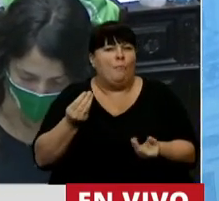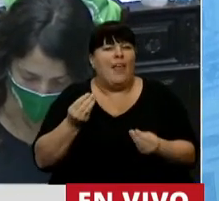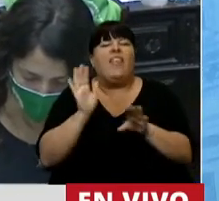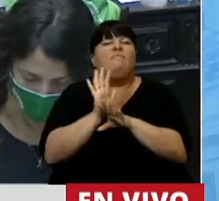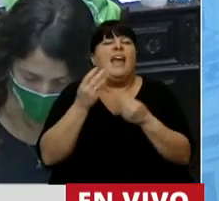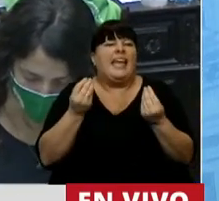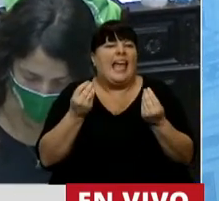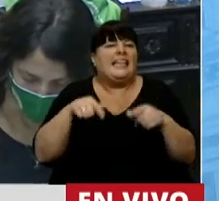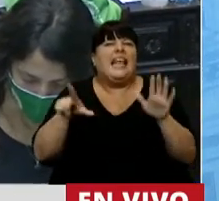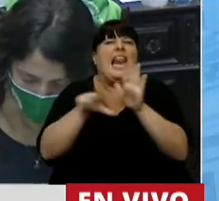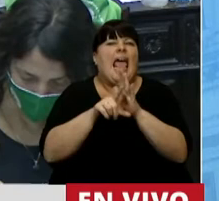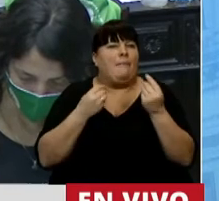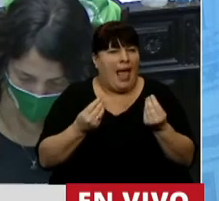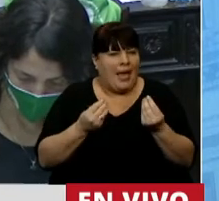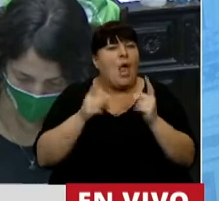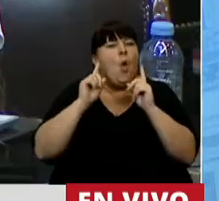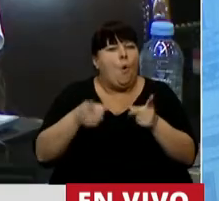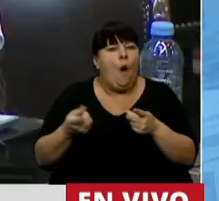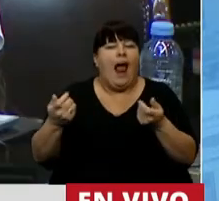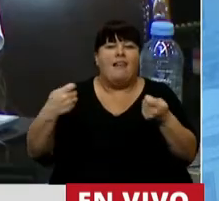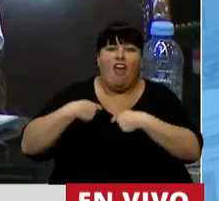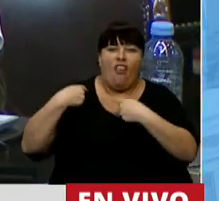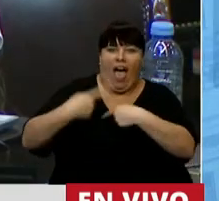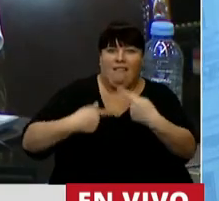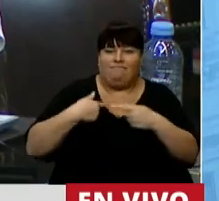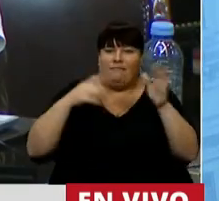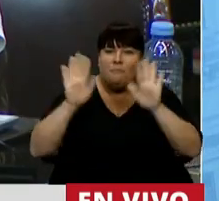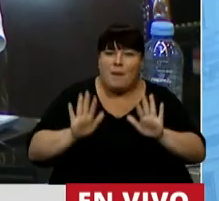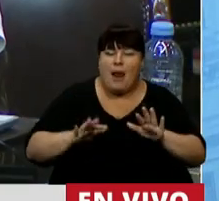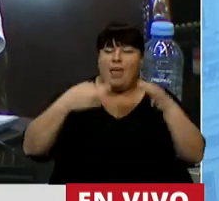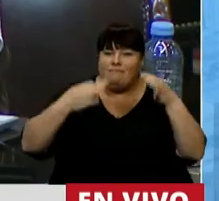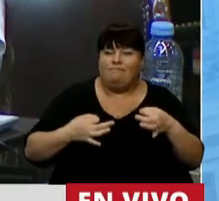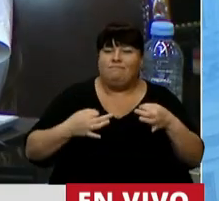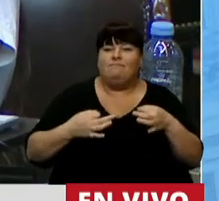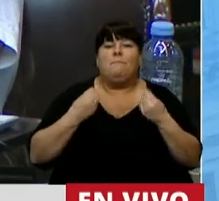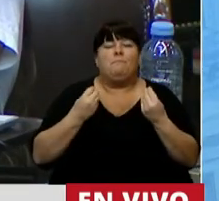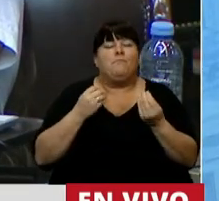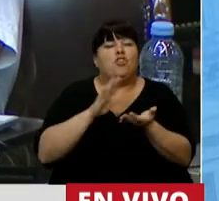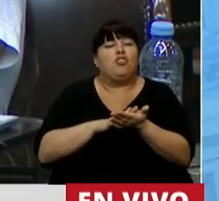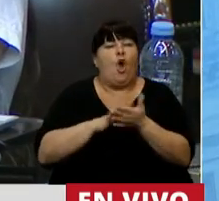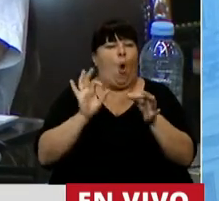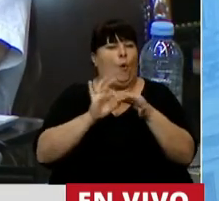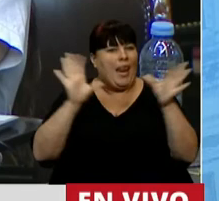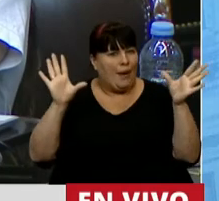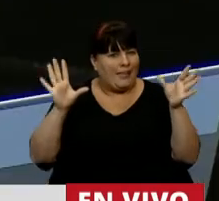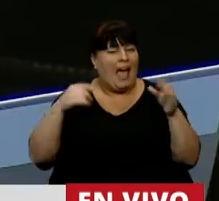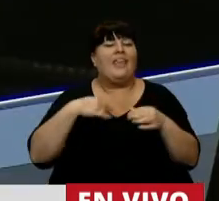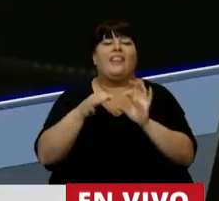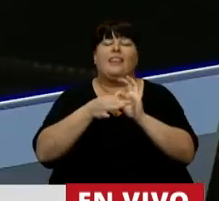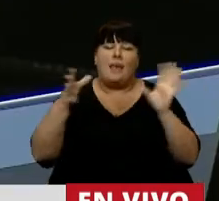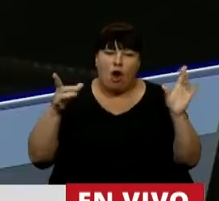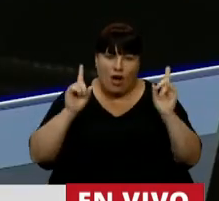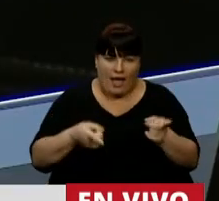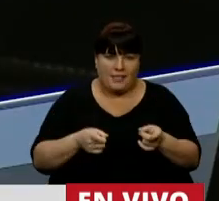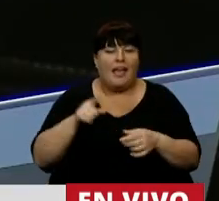el significado de esta ley, pero que nos han formado a nosotros y nos han formado en base a la libertad y a la